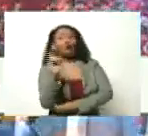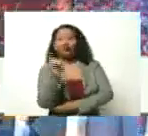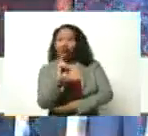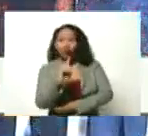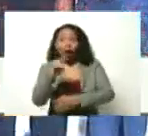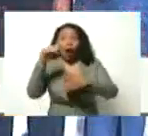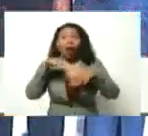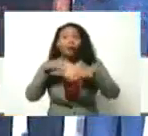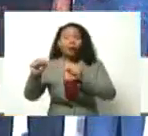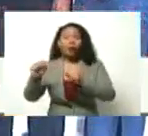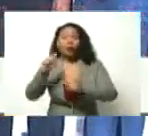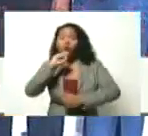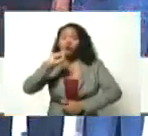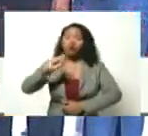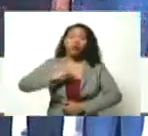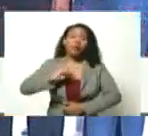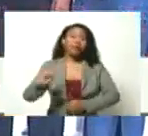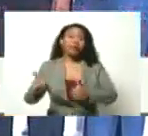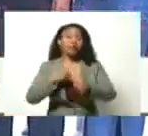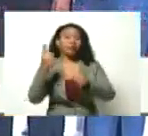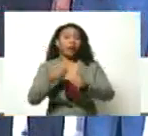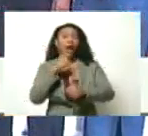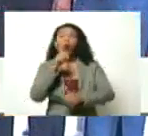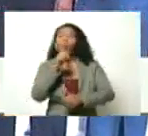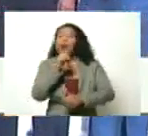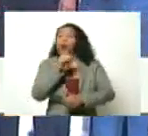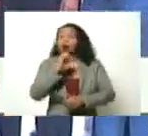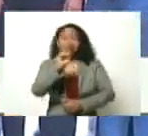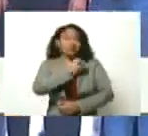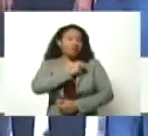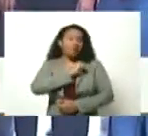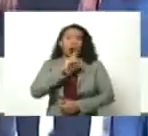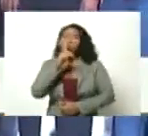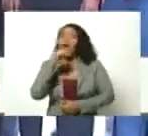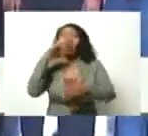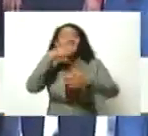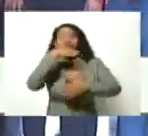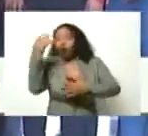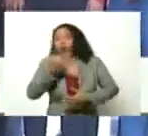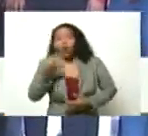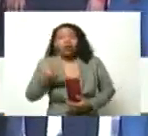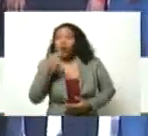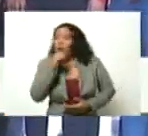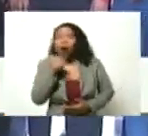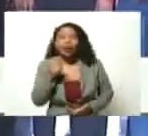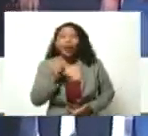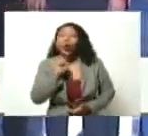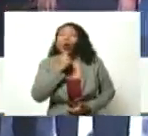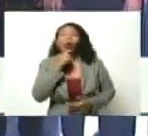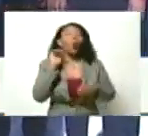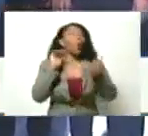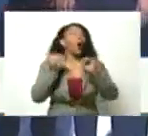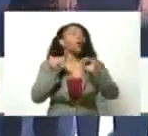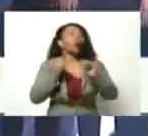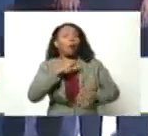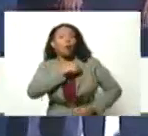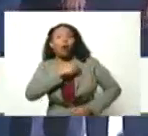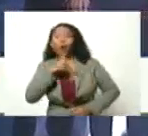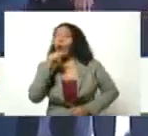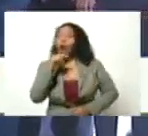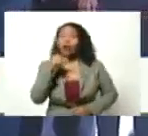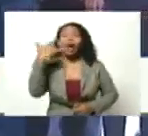el enemigo principal no tiene escrúpulos no tiene vergüenza no tiene códigos y tiene mucho